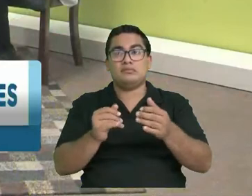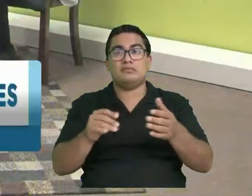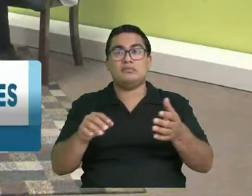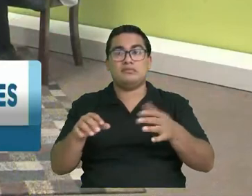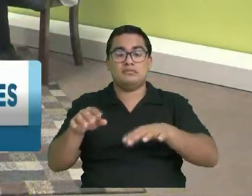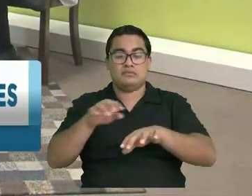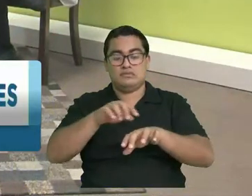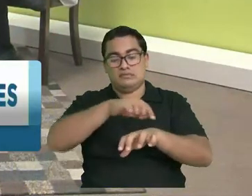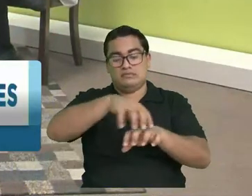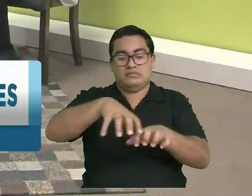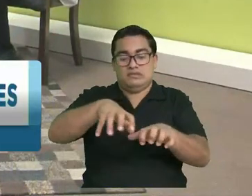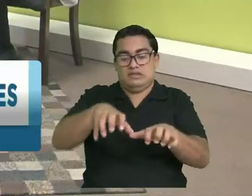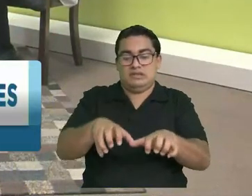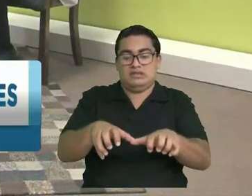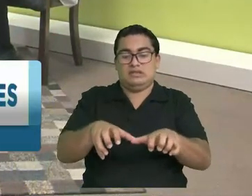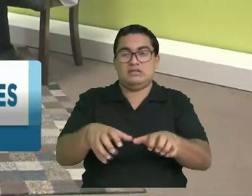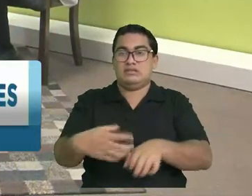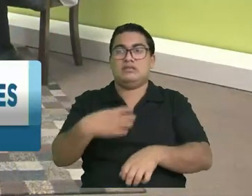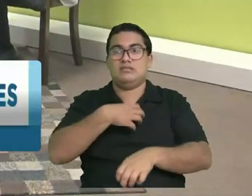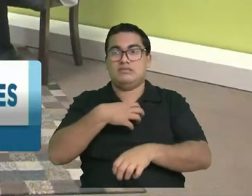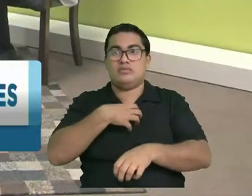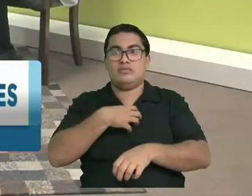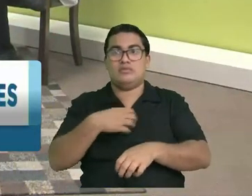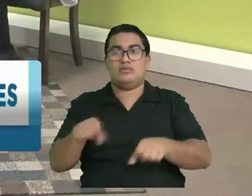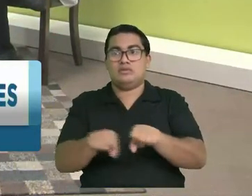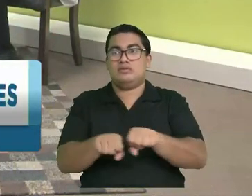no es propiamente el tipo. Que esté cerrado.